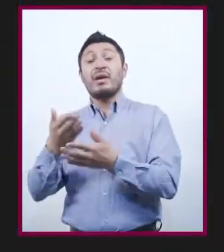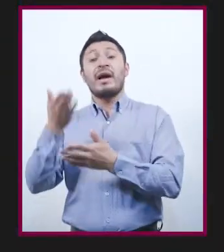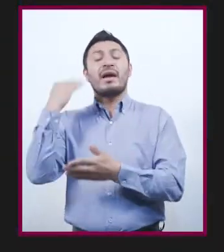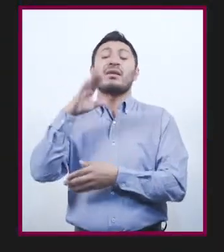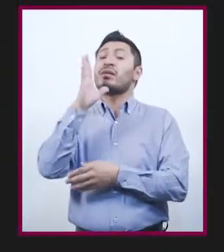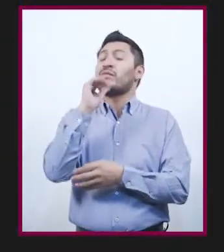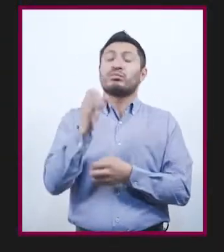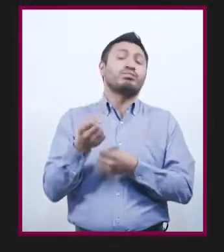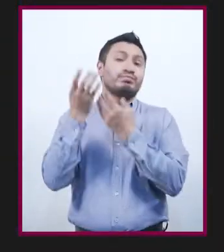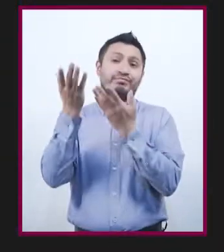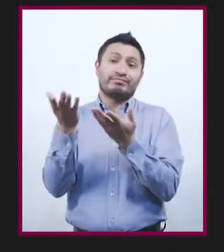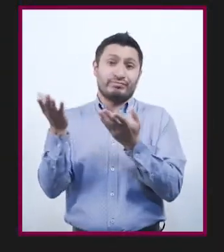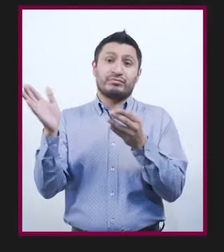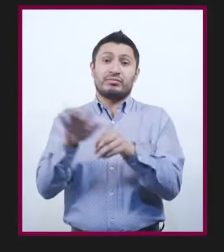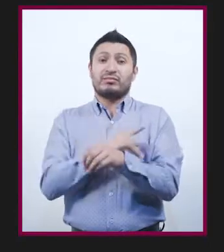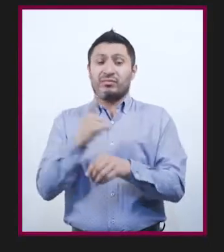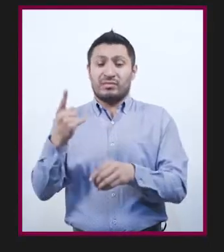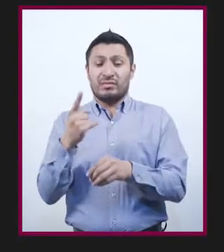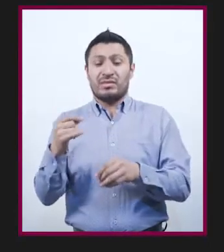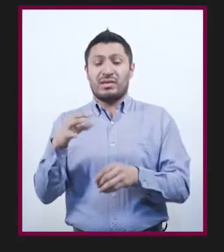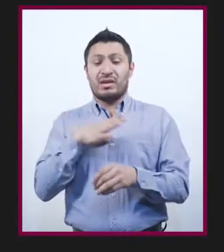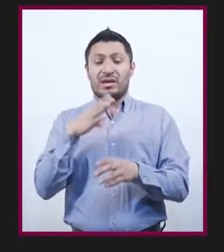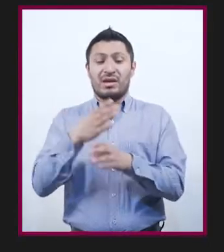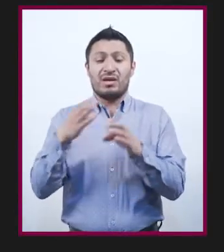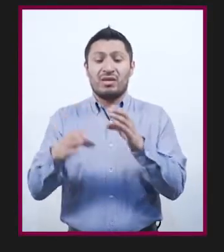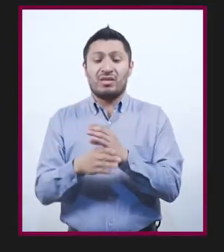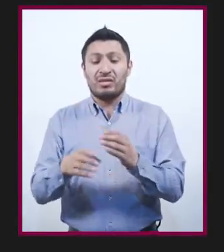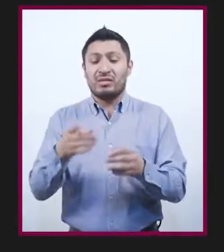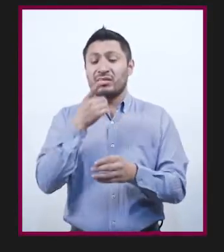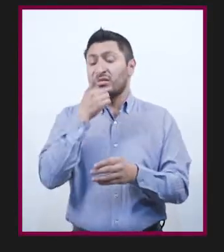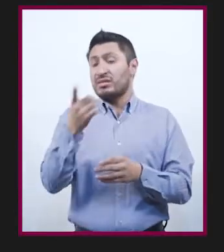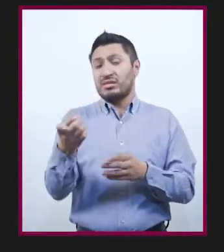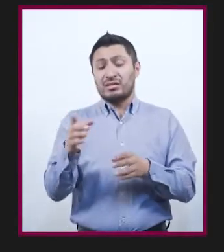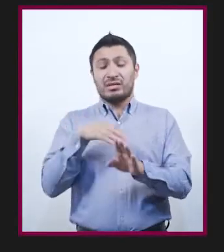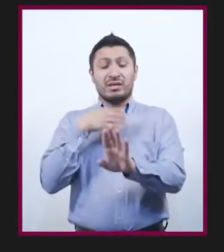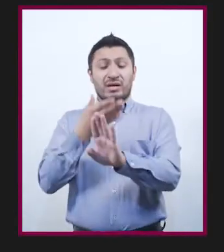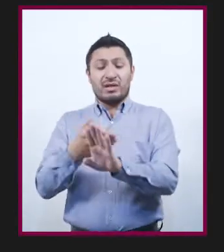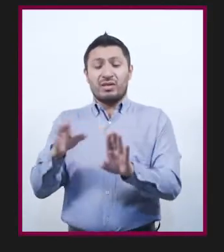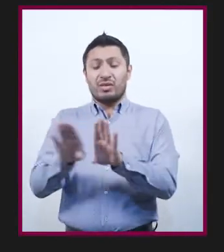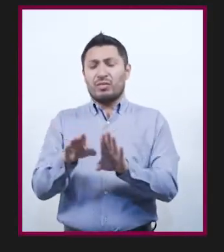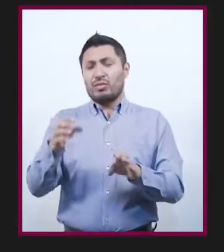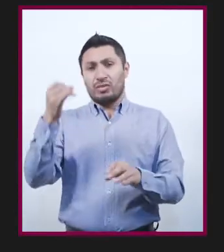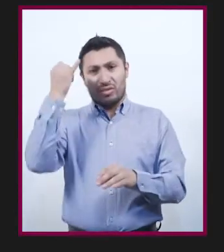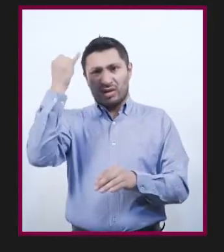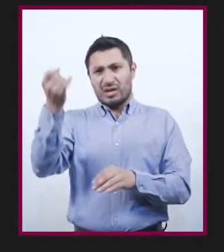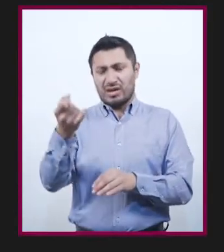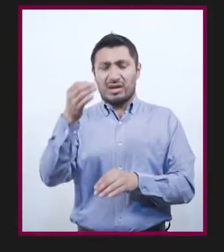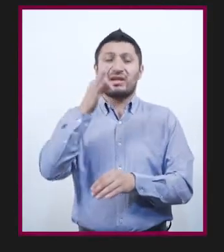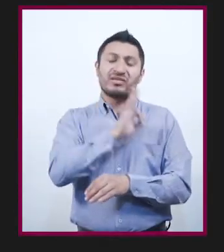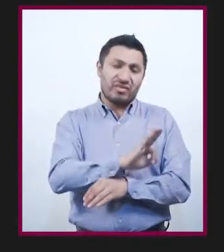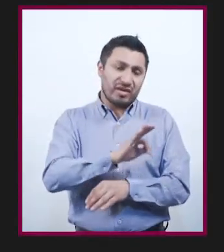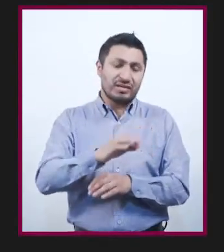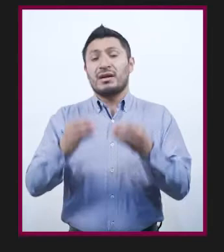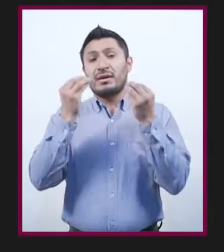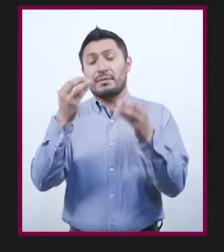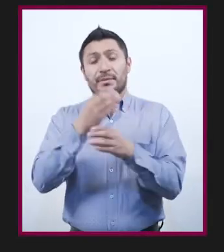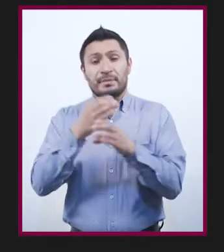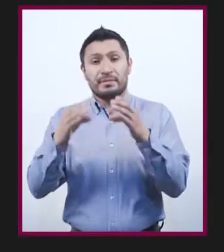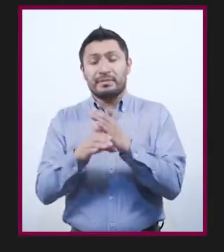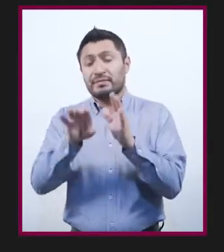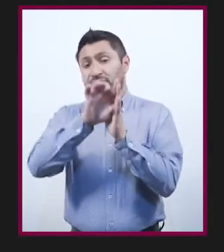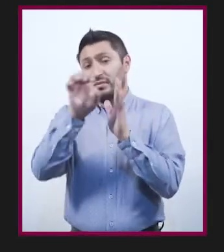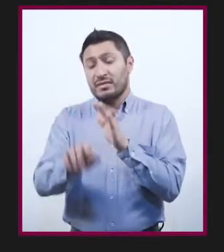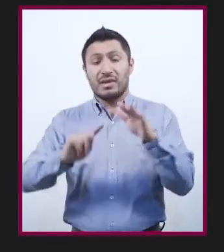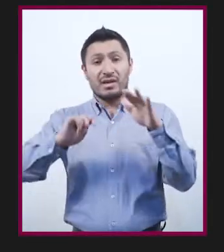Pues yo diría que la libertad de expresarse, yo siento que ahora podemos expresarnos más como somos, que